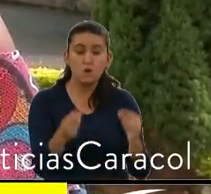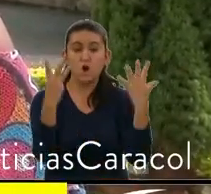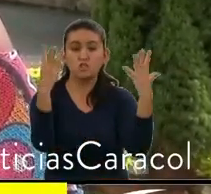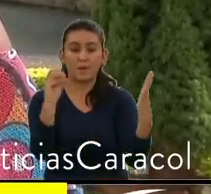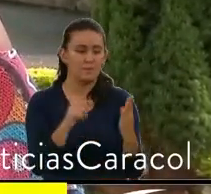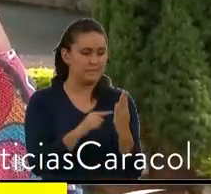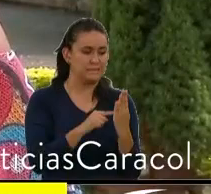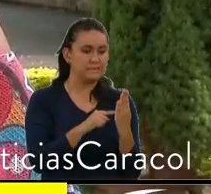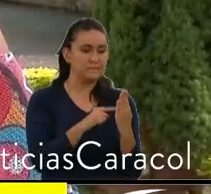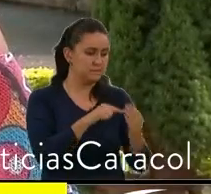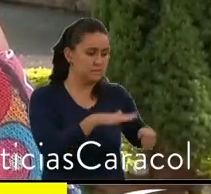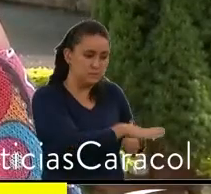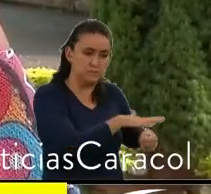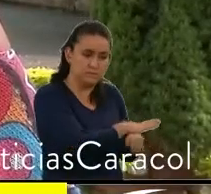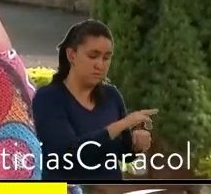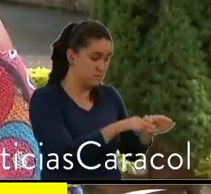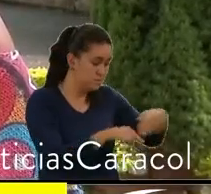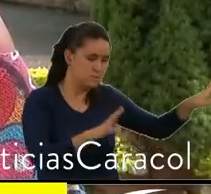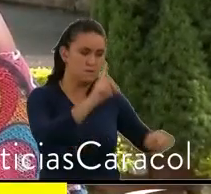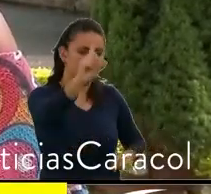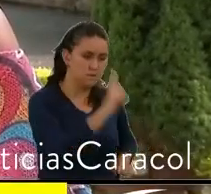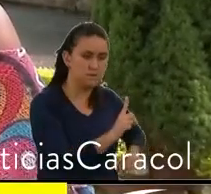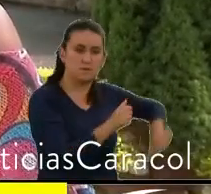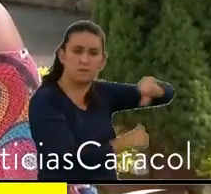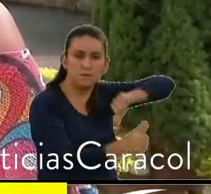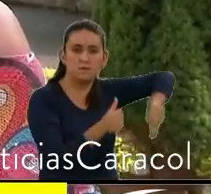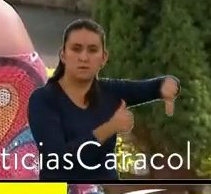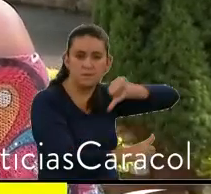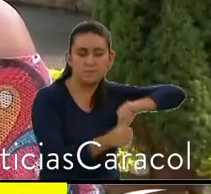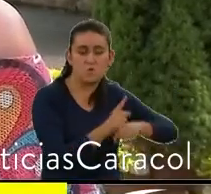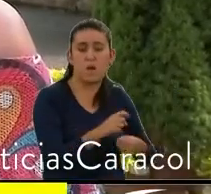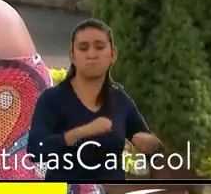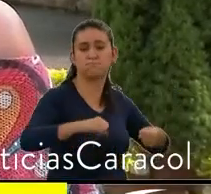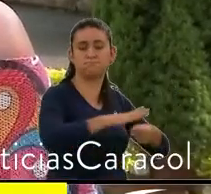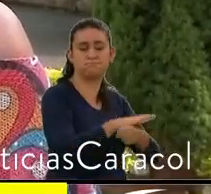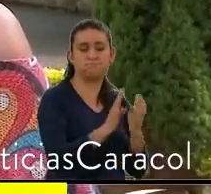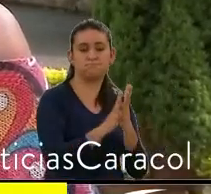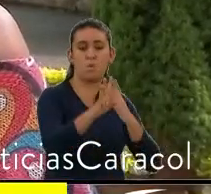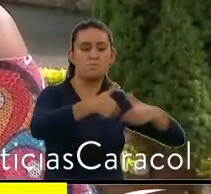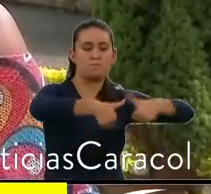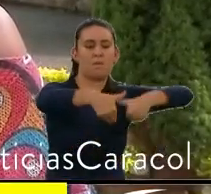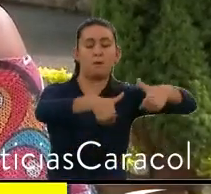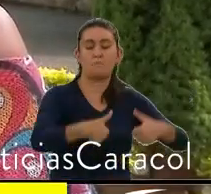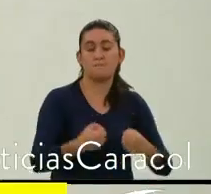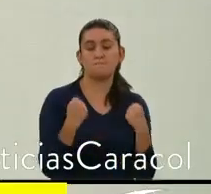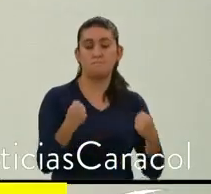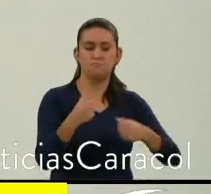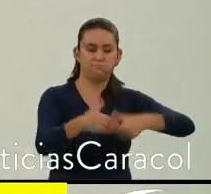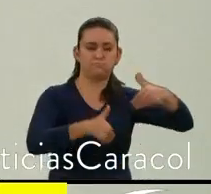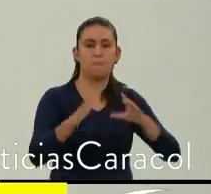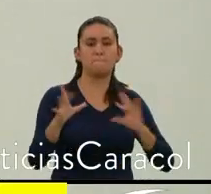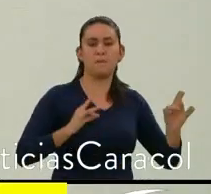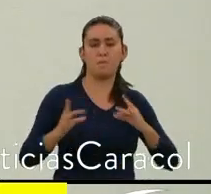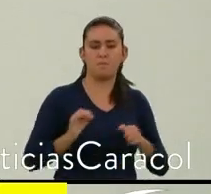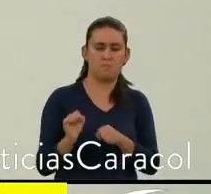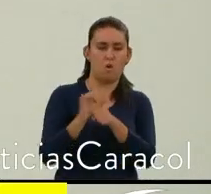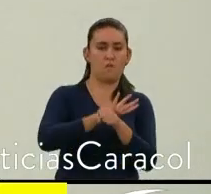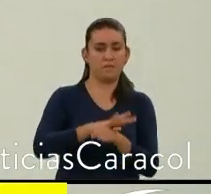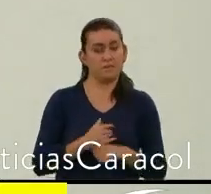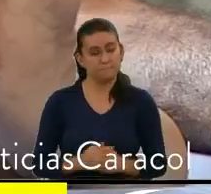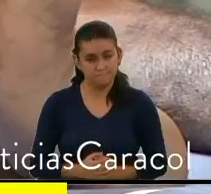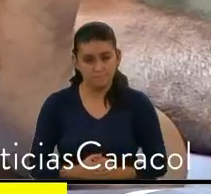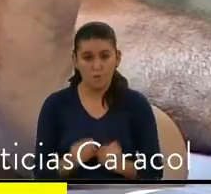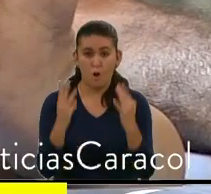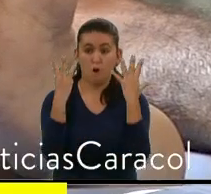de ubicación se viene un poco colapsando por la alta demanda que tenemos en este momento por el número de contagios por COVID. De los